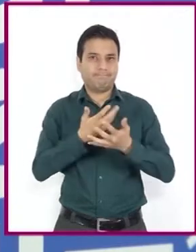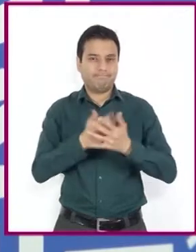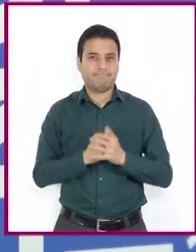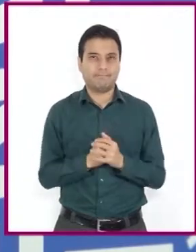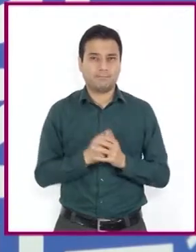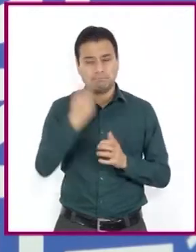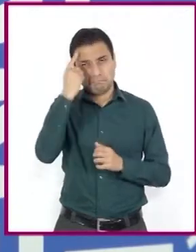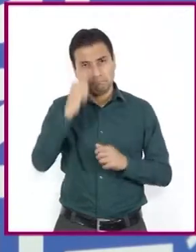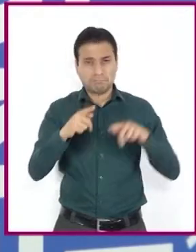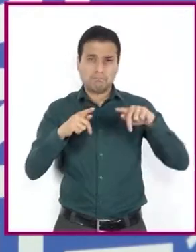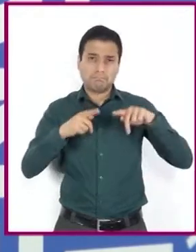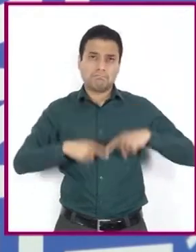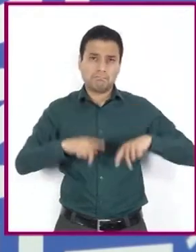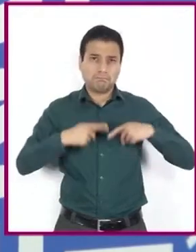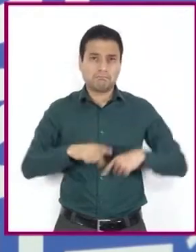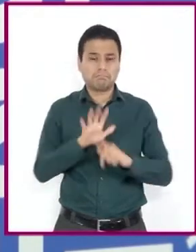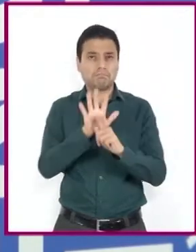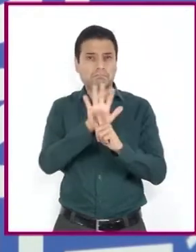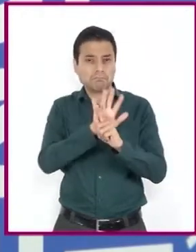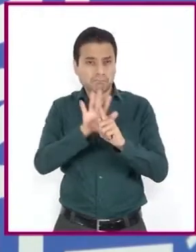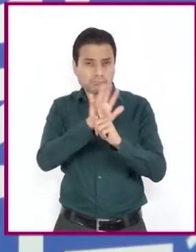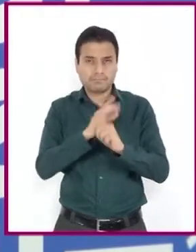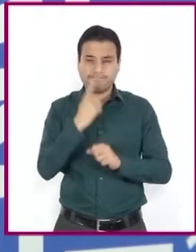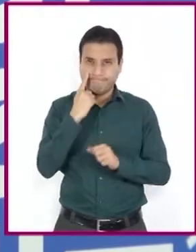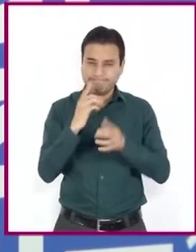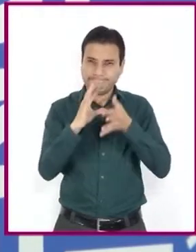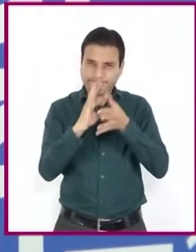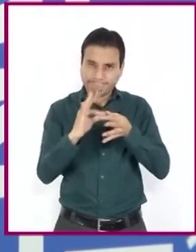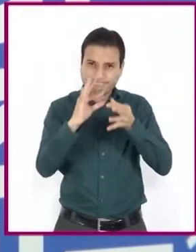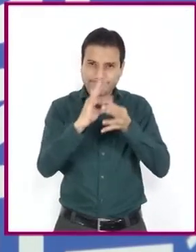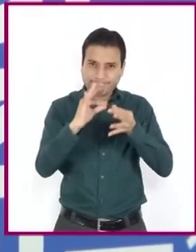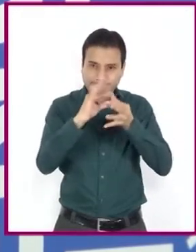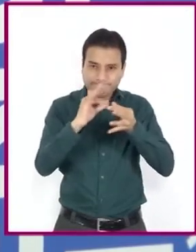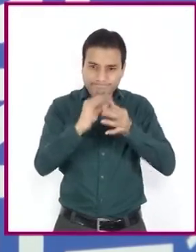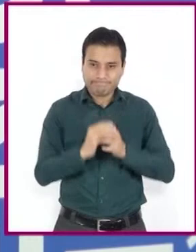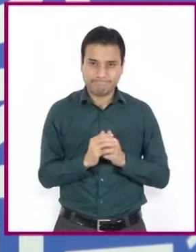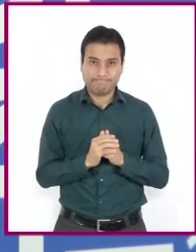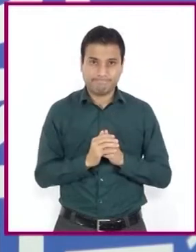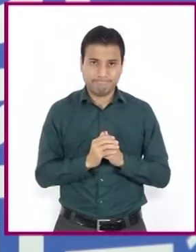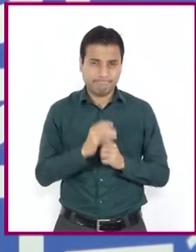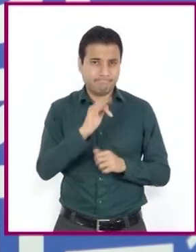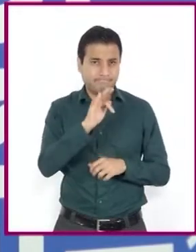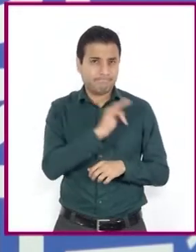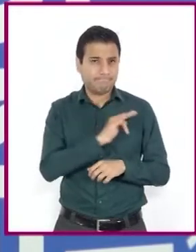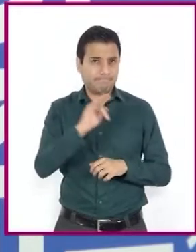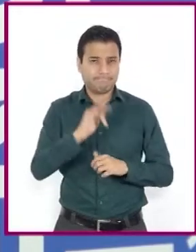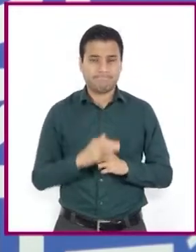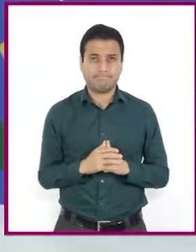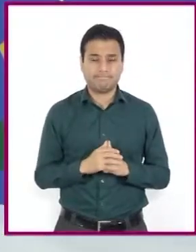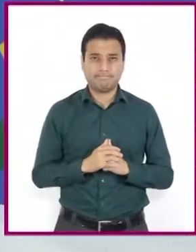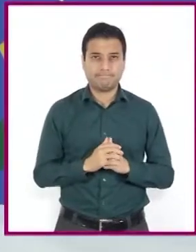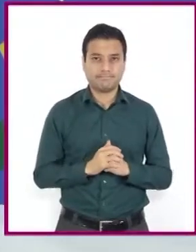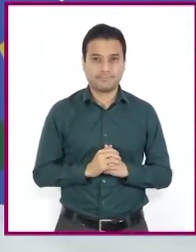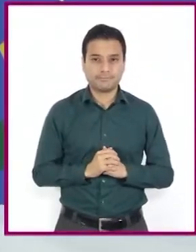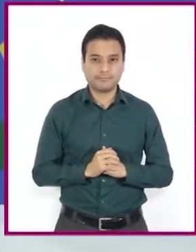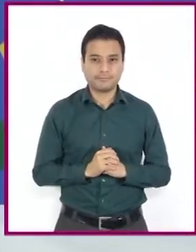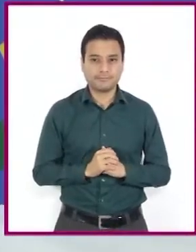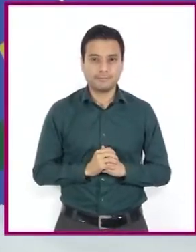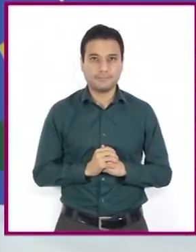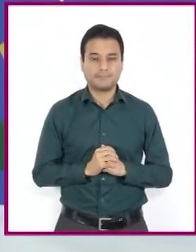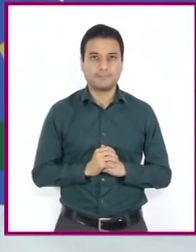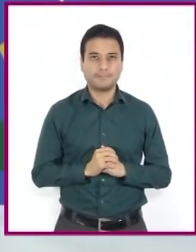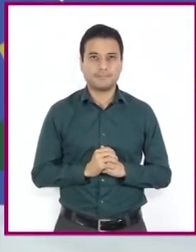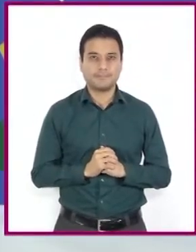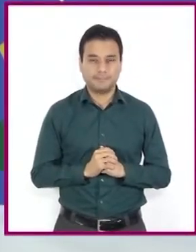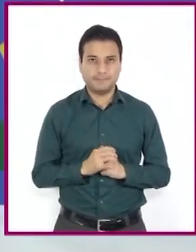persuadir o convencer al lector de adoptar dicha postura mediante su estructura argumentativa. La